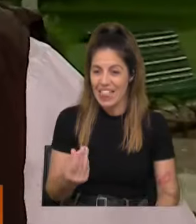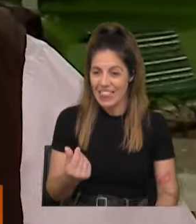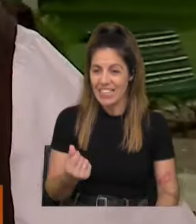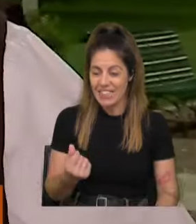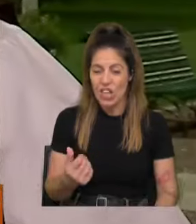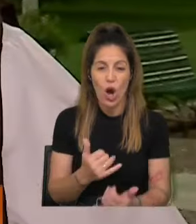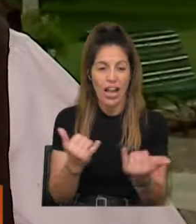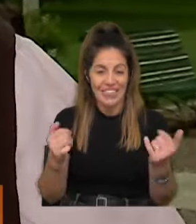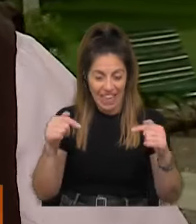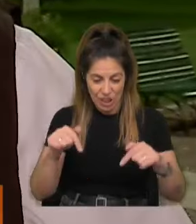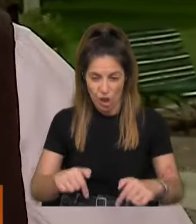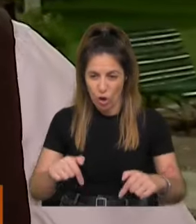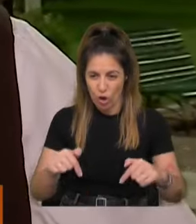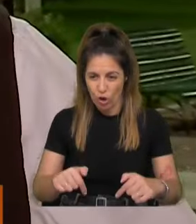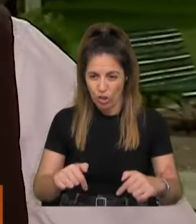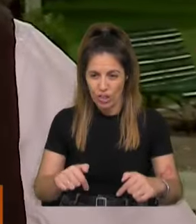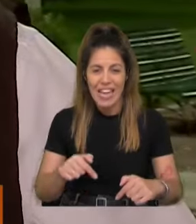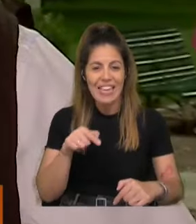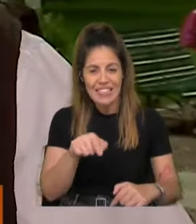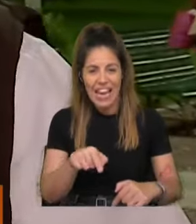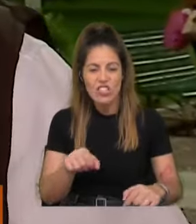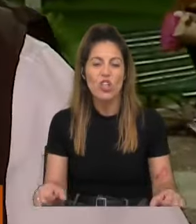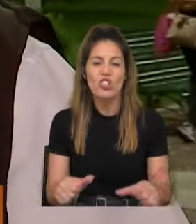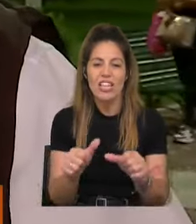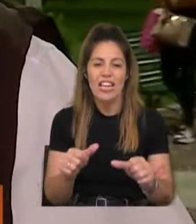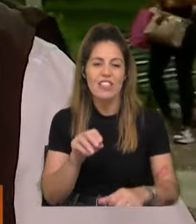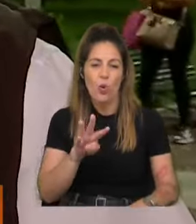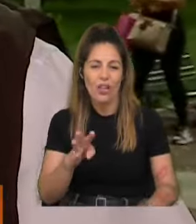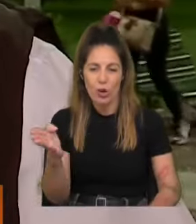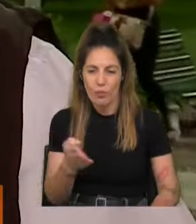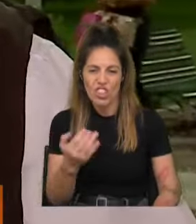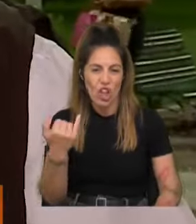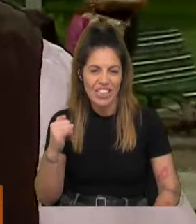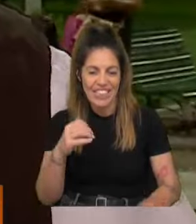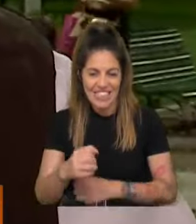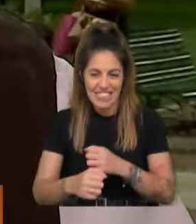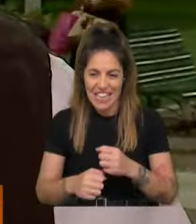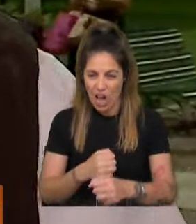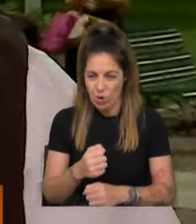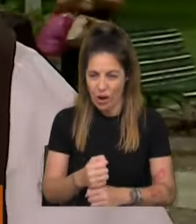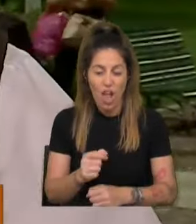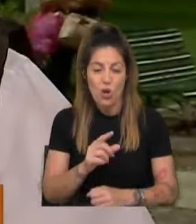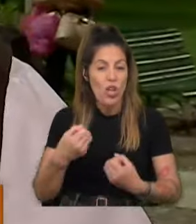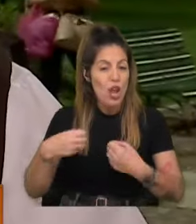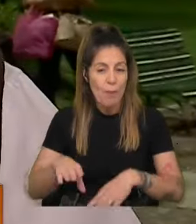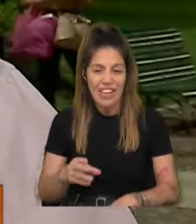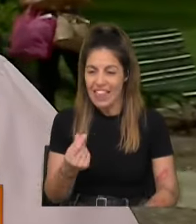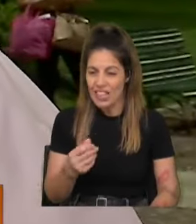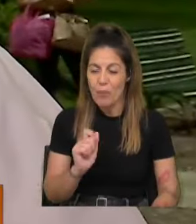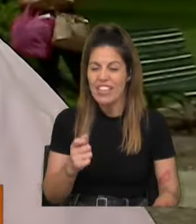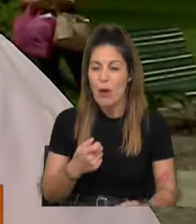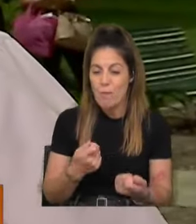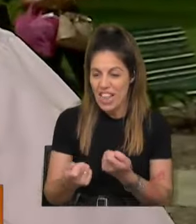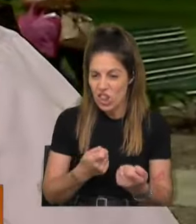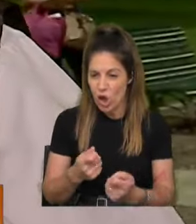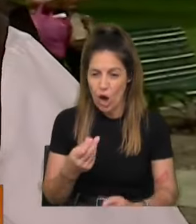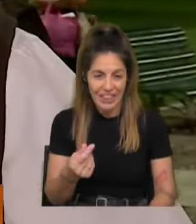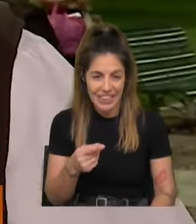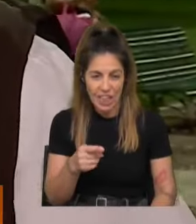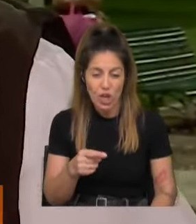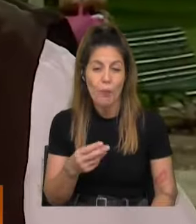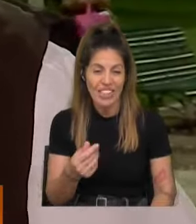día al día de hoy y encima de eso se aplica un 4% de interés anual no hay una pérdida de dinero para quien prestó el dinero porque el dinero es